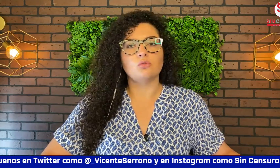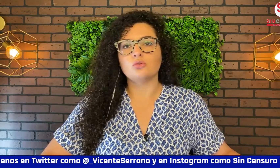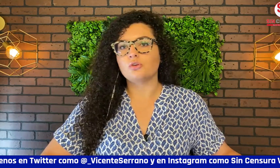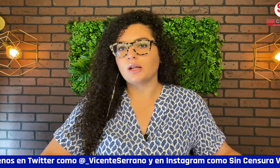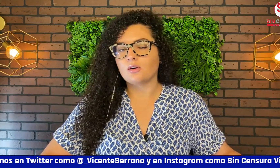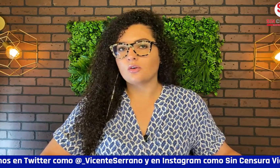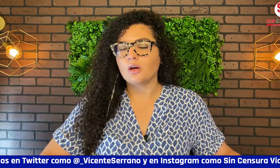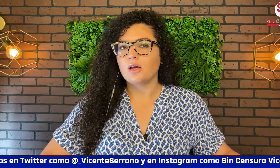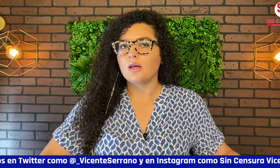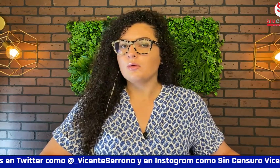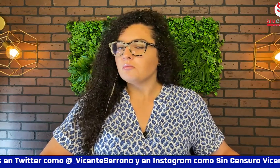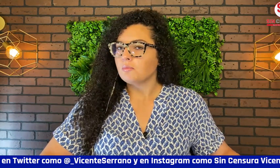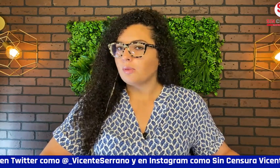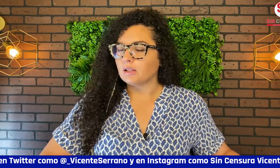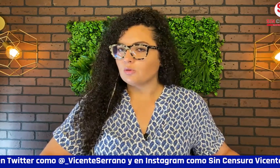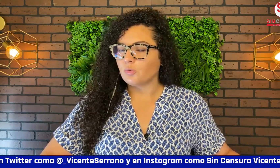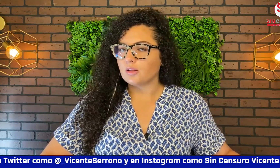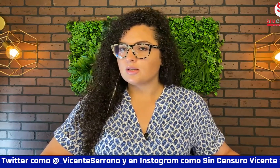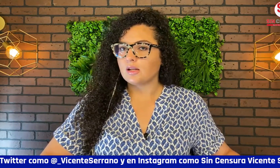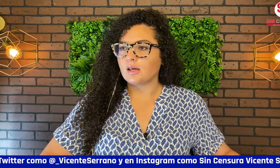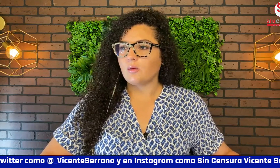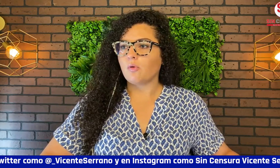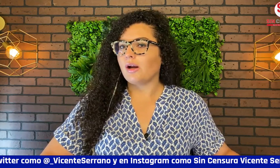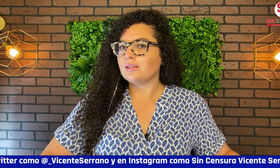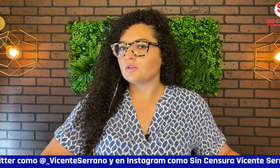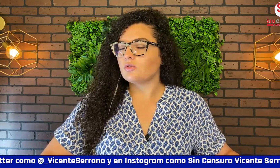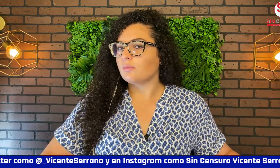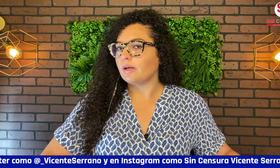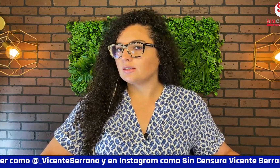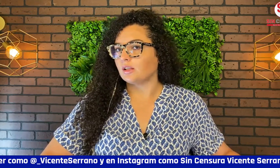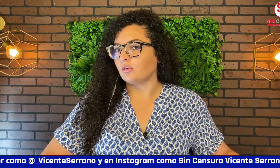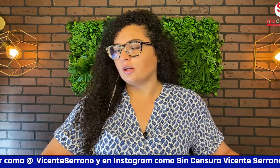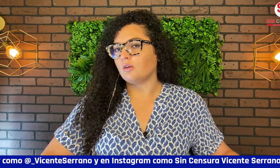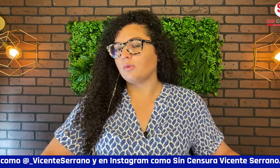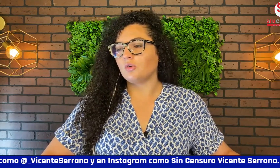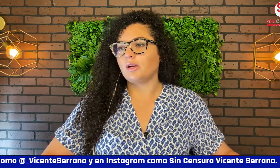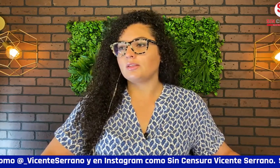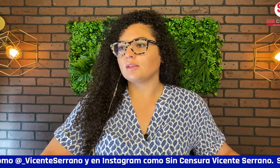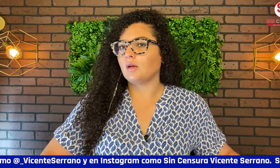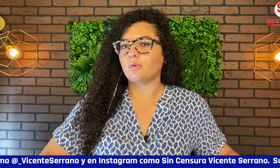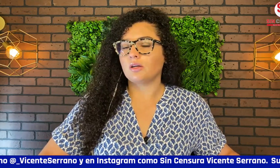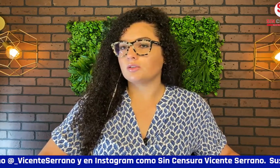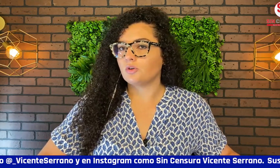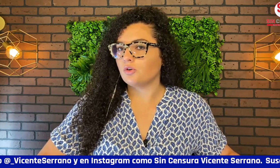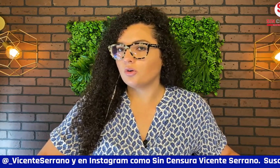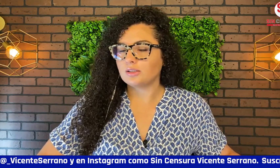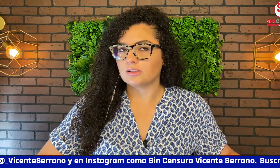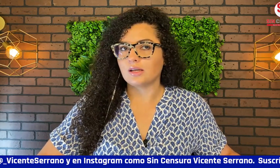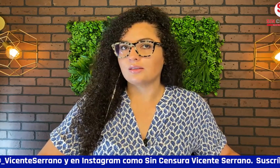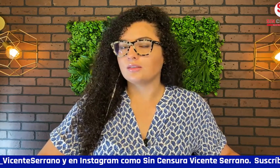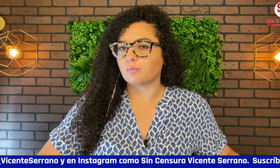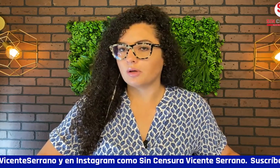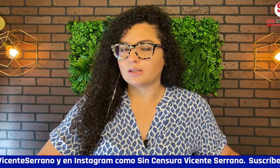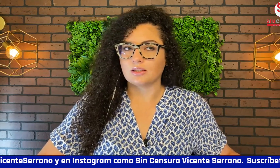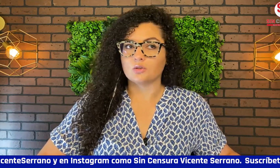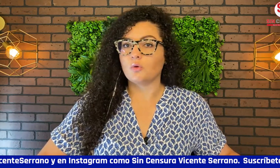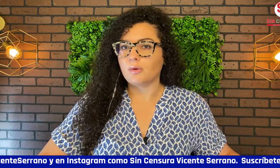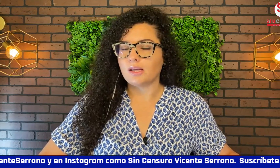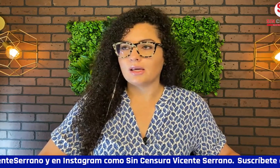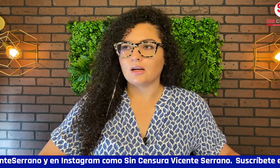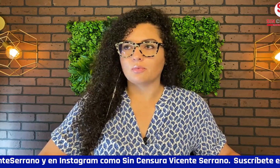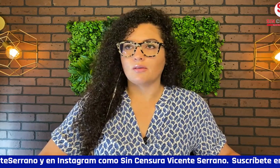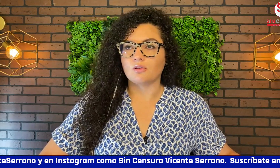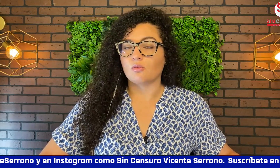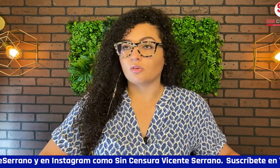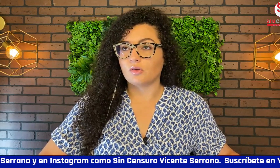para solucionarlo? Partamos por decir que polarización siempre ha existido. El argumento de Peláez es que la polarización no existía antes, que apenas que es nueva